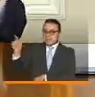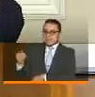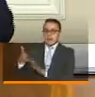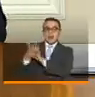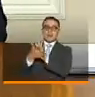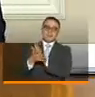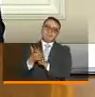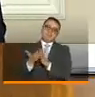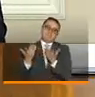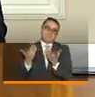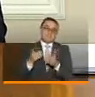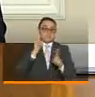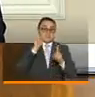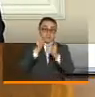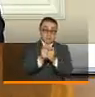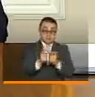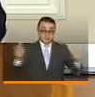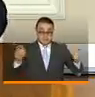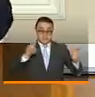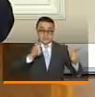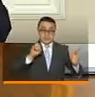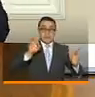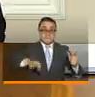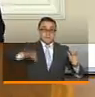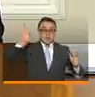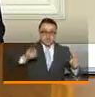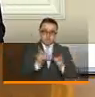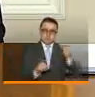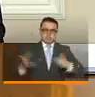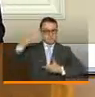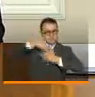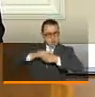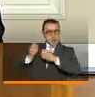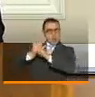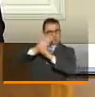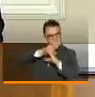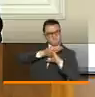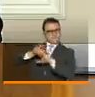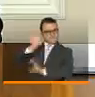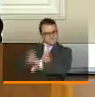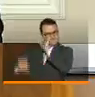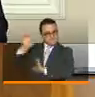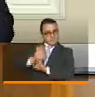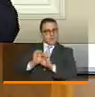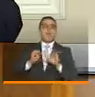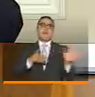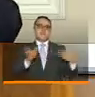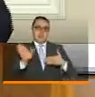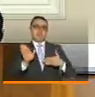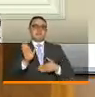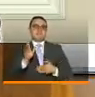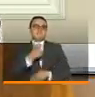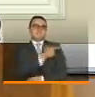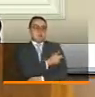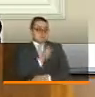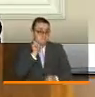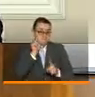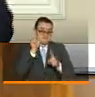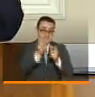llegar a ese 70% de la población, llegar a ese 70% de la población con el plan de vacunas para buscar una